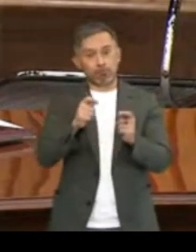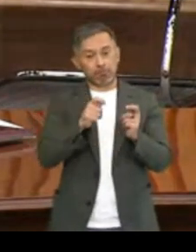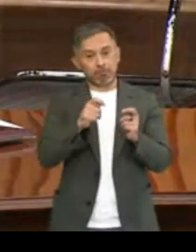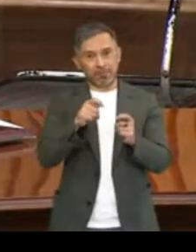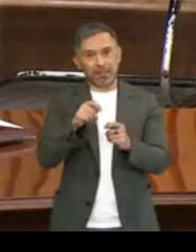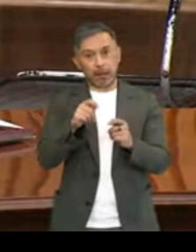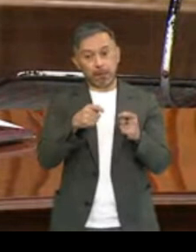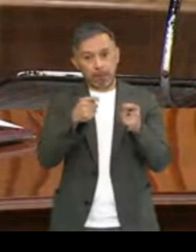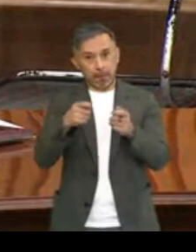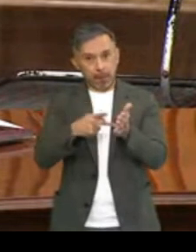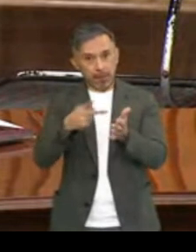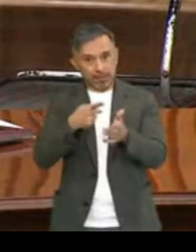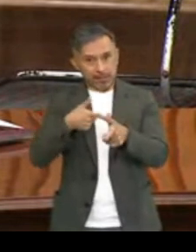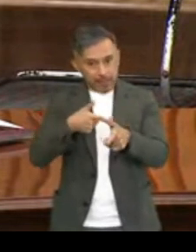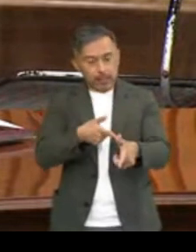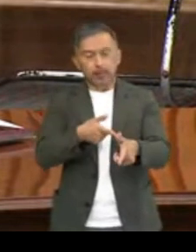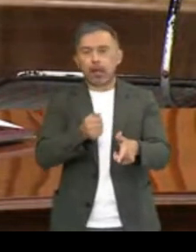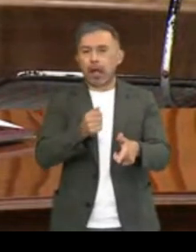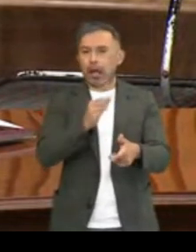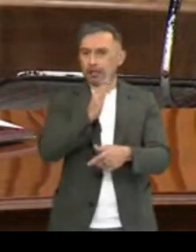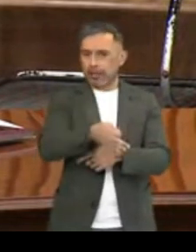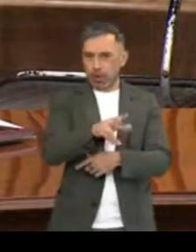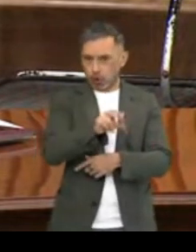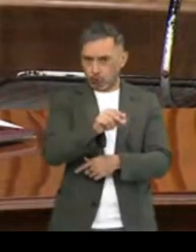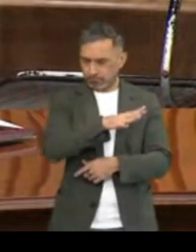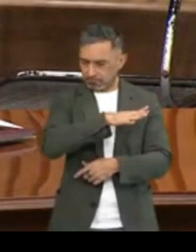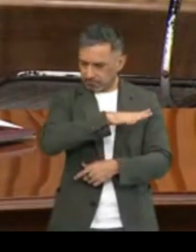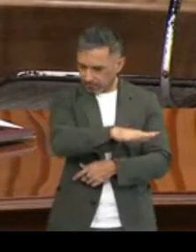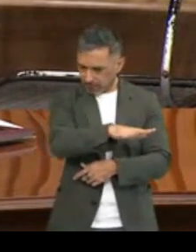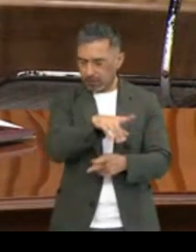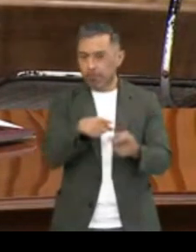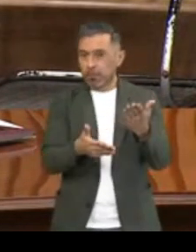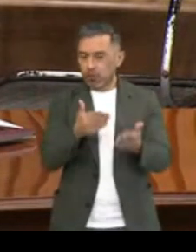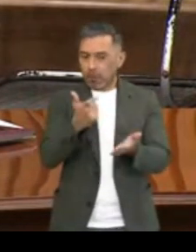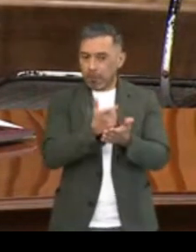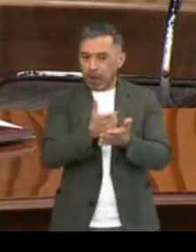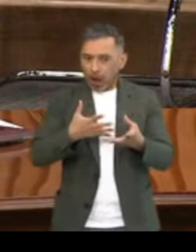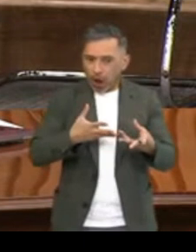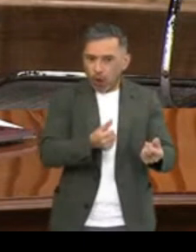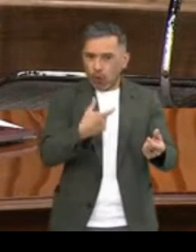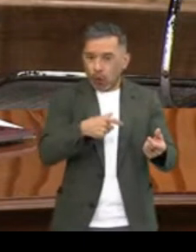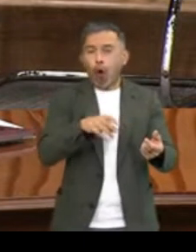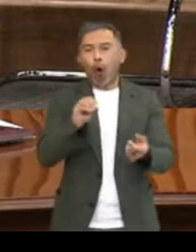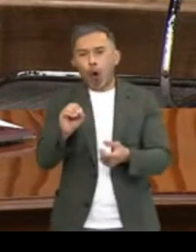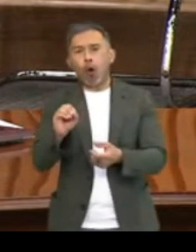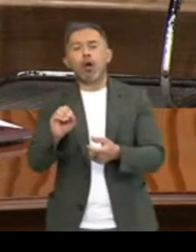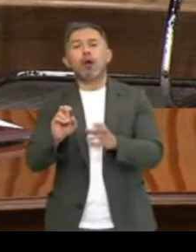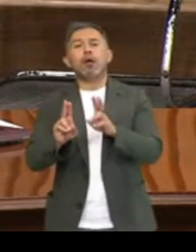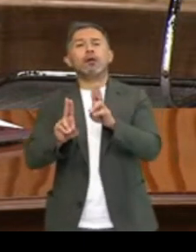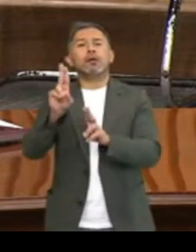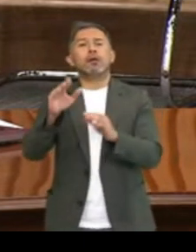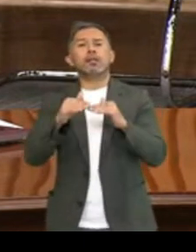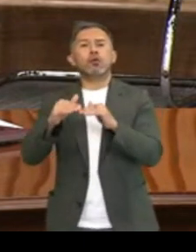del dispendio, del lujo, del privilegio, o se decanta y se descara en favor de la alta burocracia del